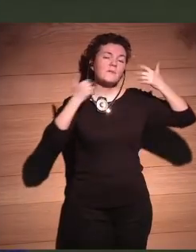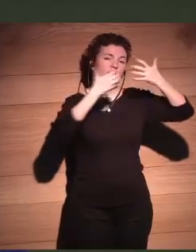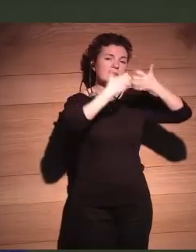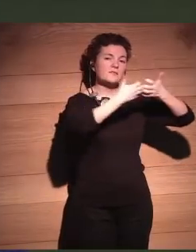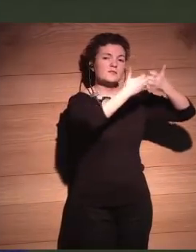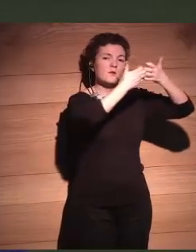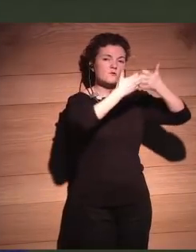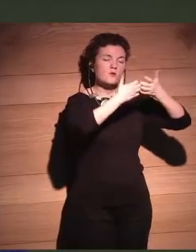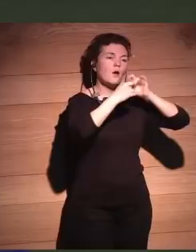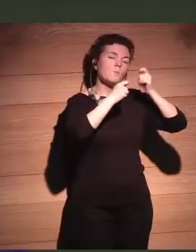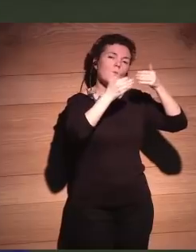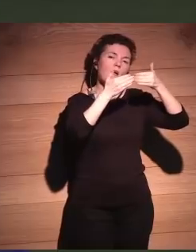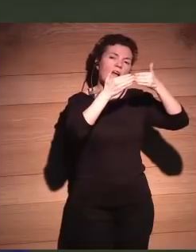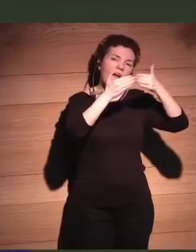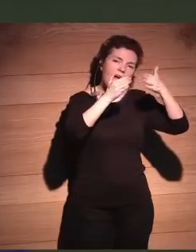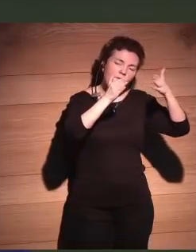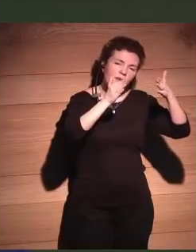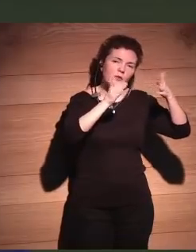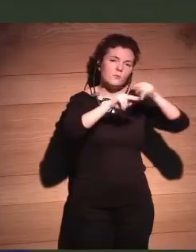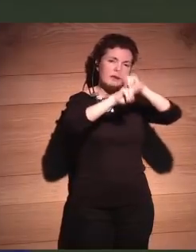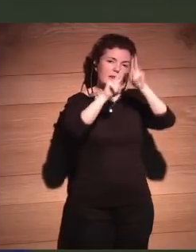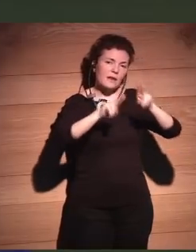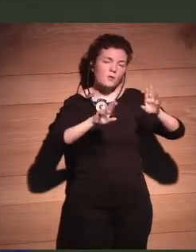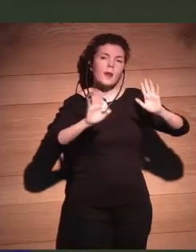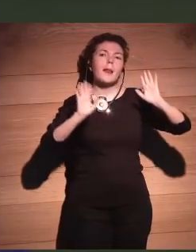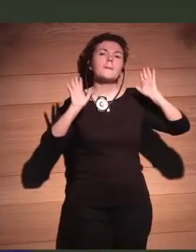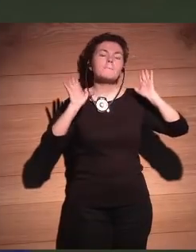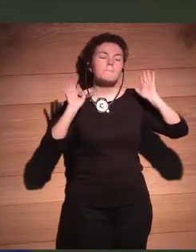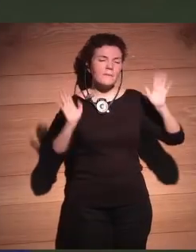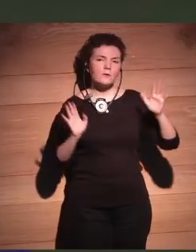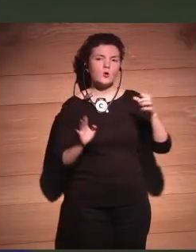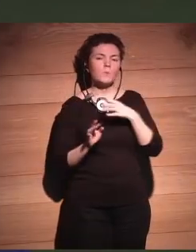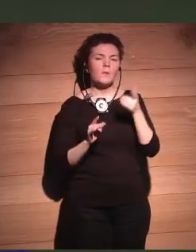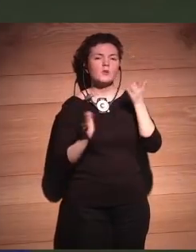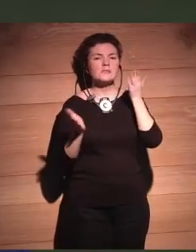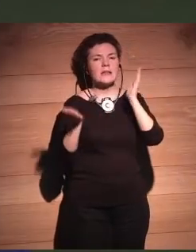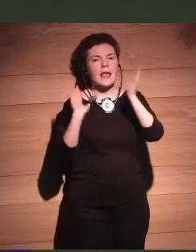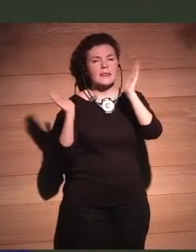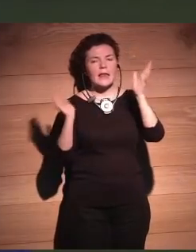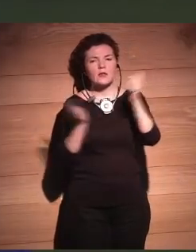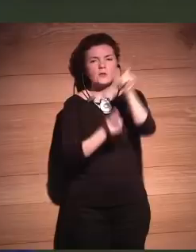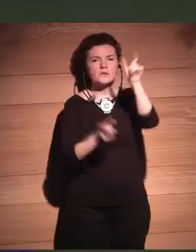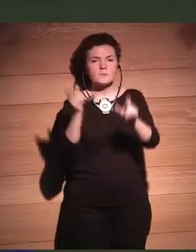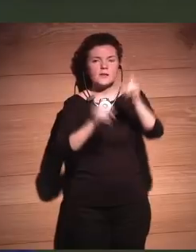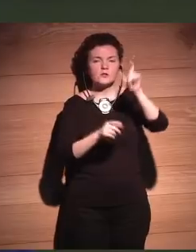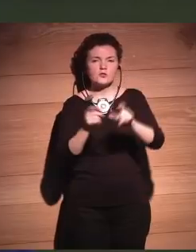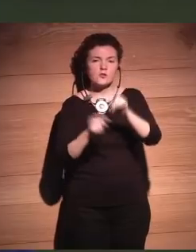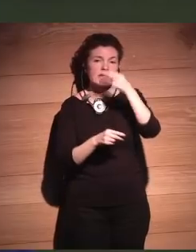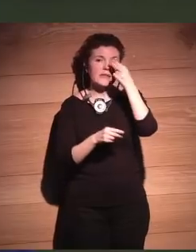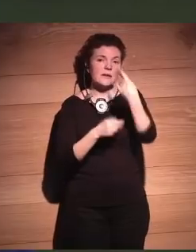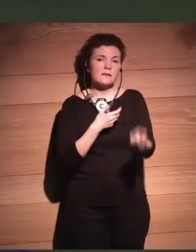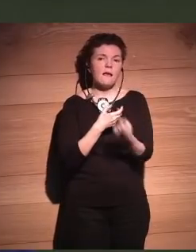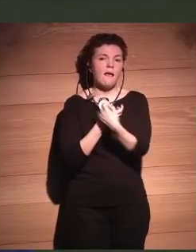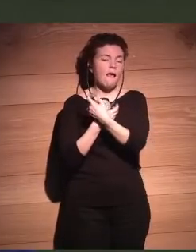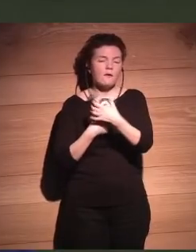Unidos, es decir, estamos abriéndonos a la escala internacional, pero no podemos tratar evidentemente a todos los pacientes interesados